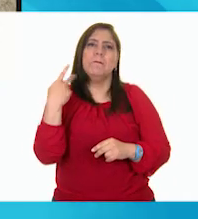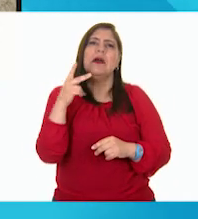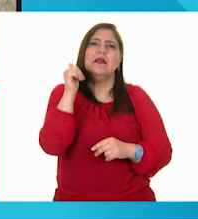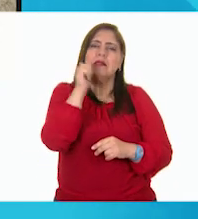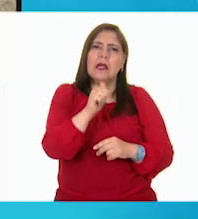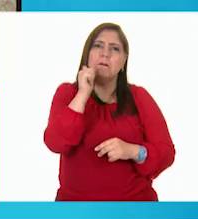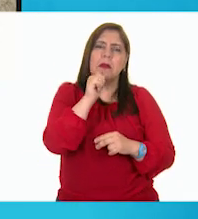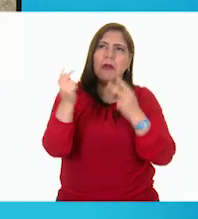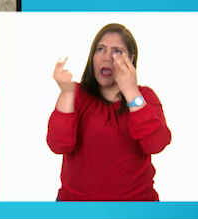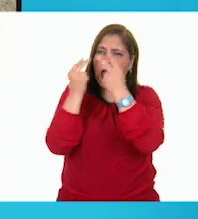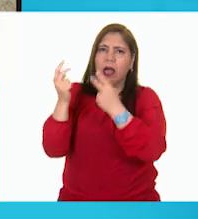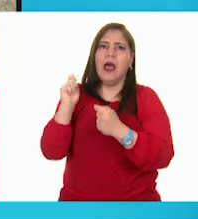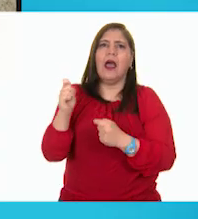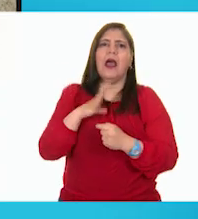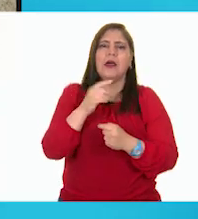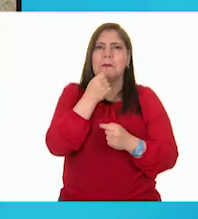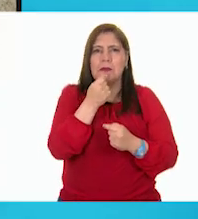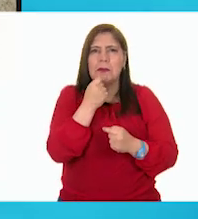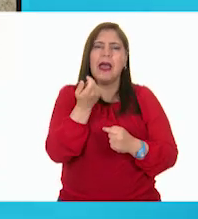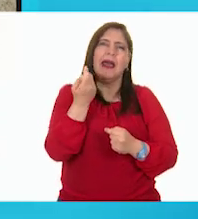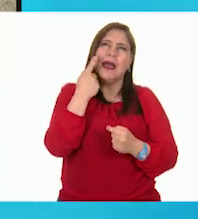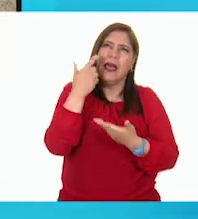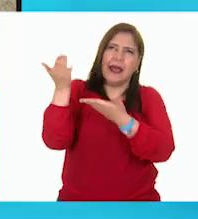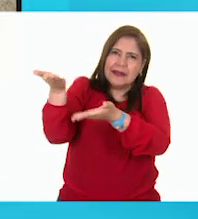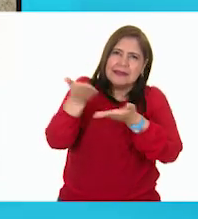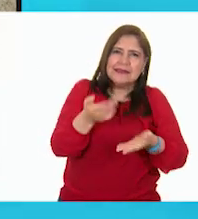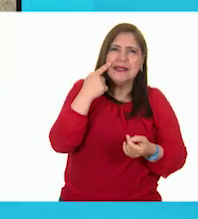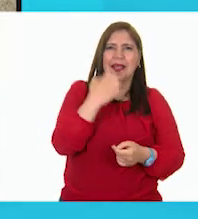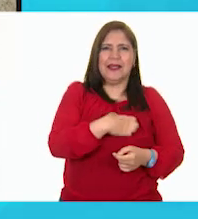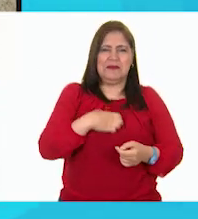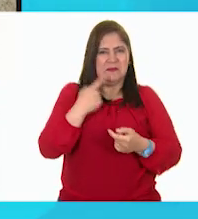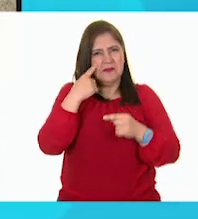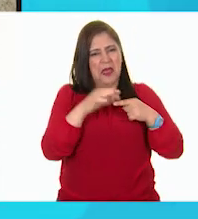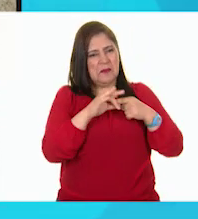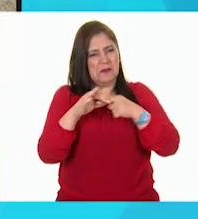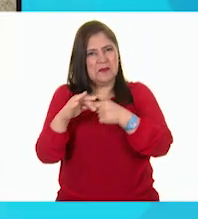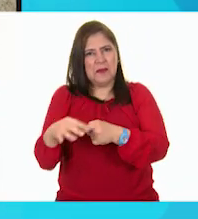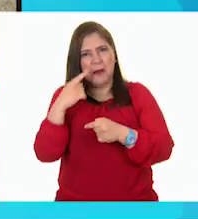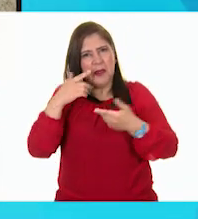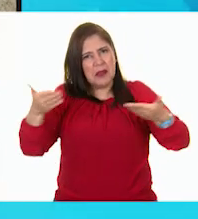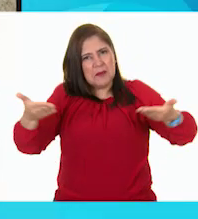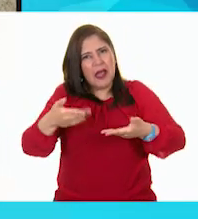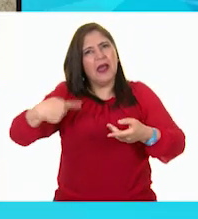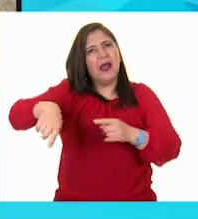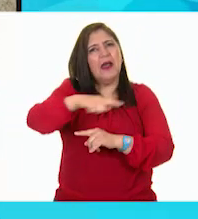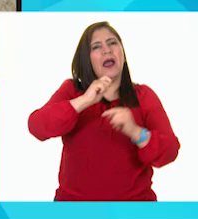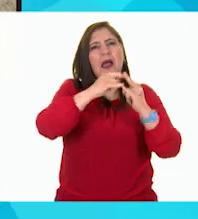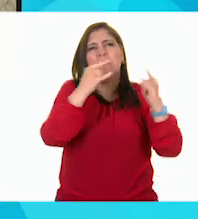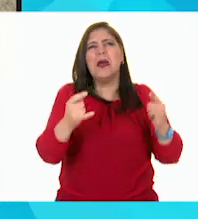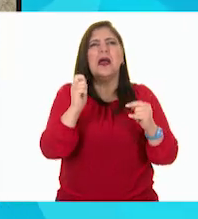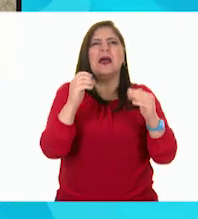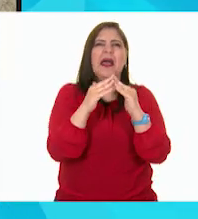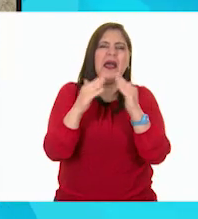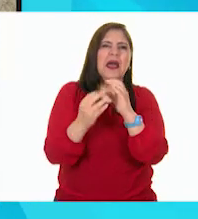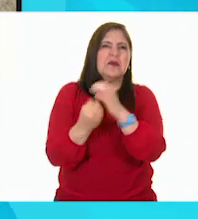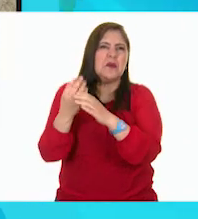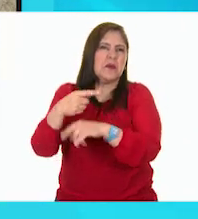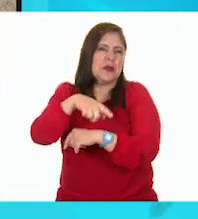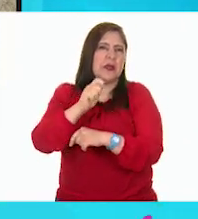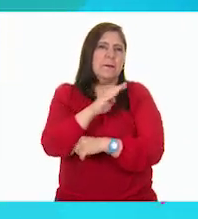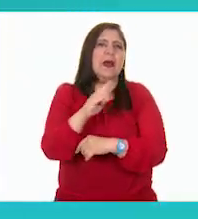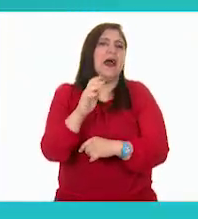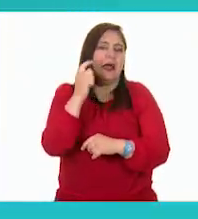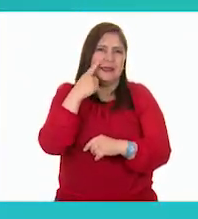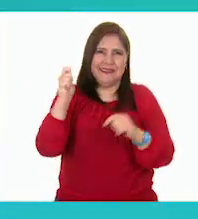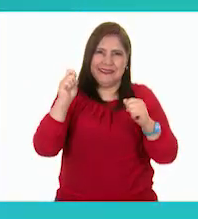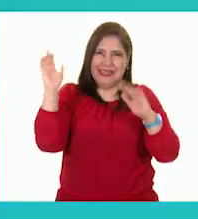vas a encontrar niños que te reciban contentos para enseñarte todo lo que quieras conocer de nuestros campamentos.